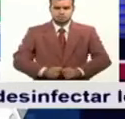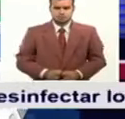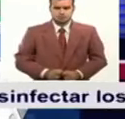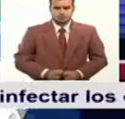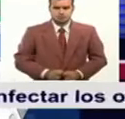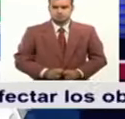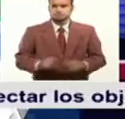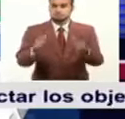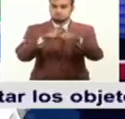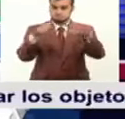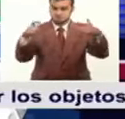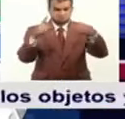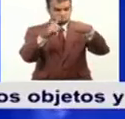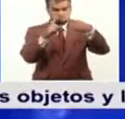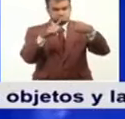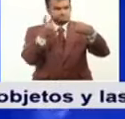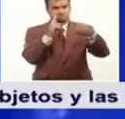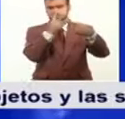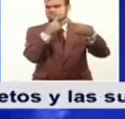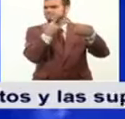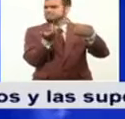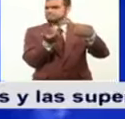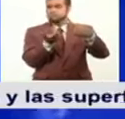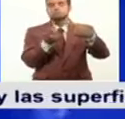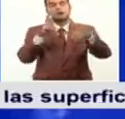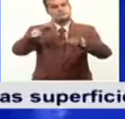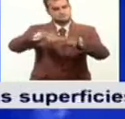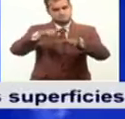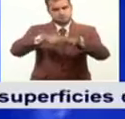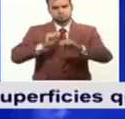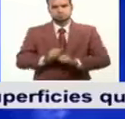La Habana, donde se procesaron el